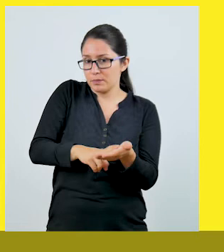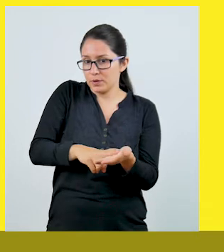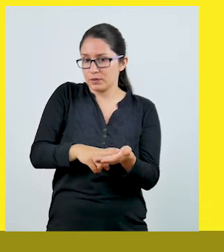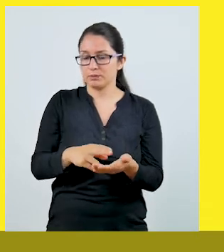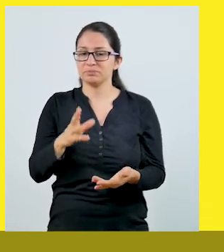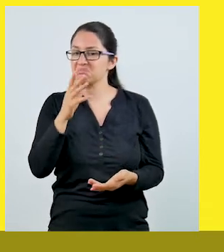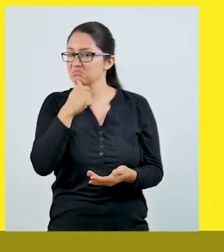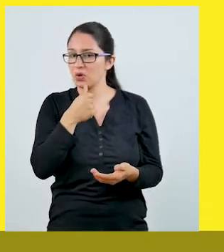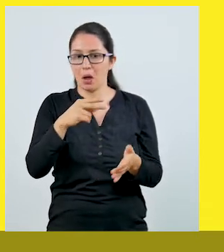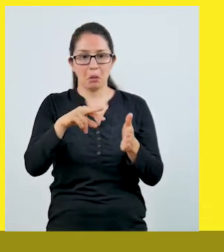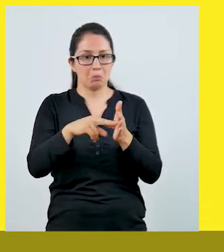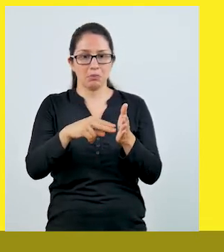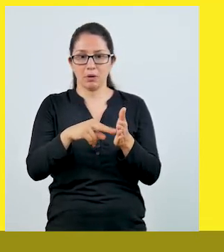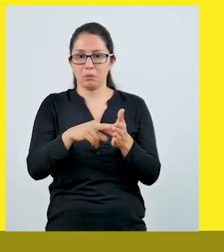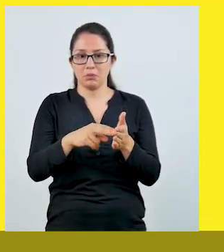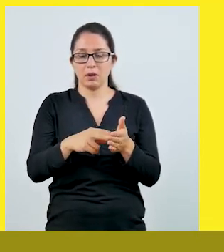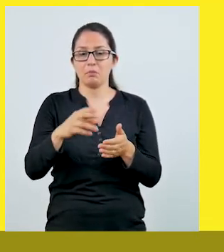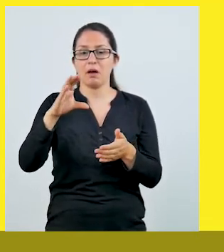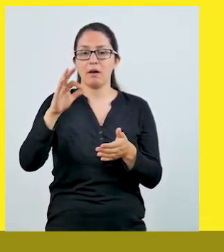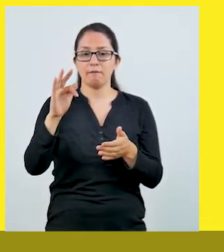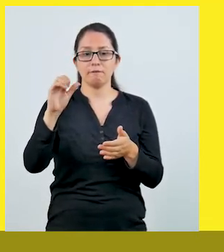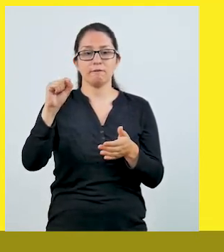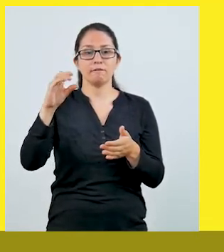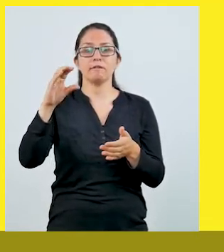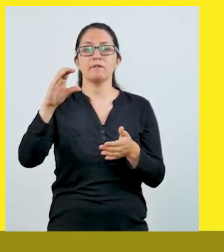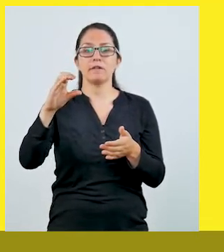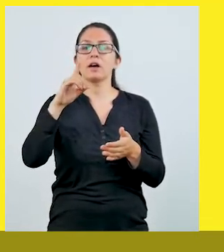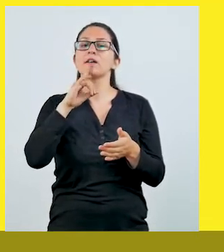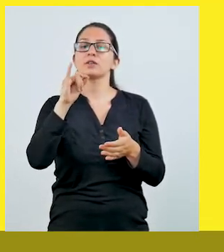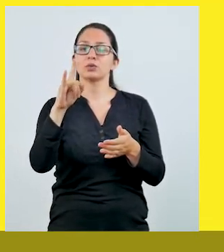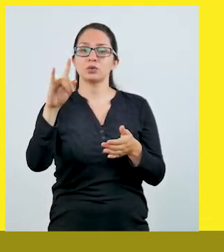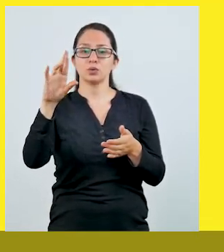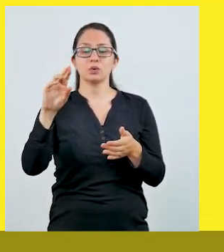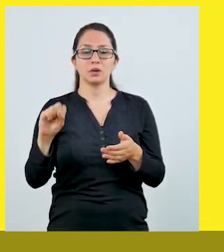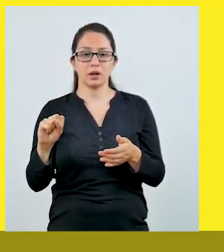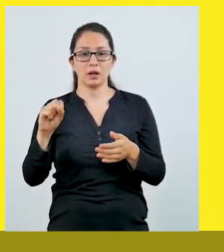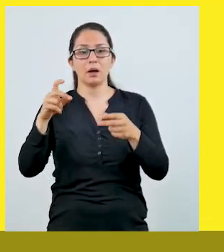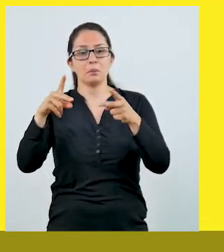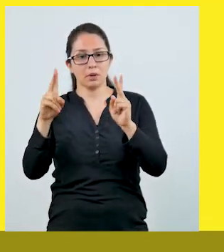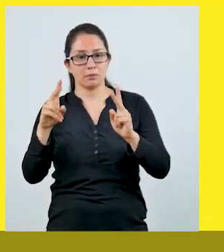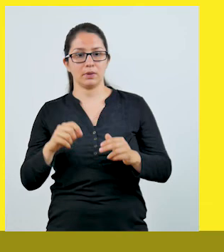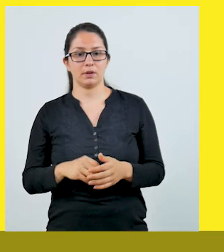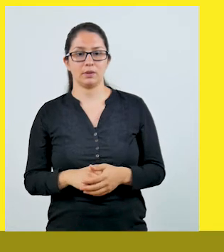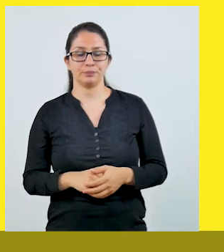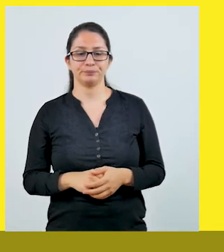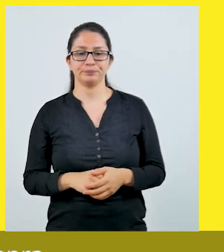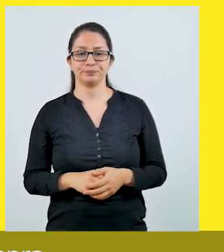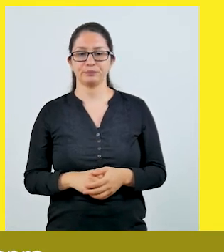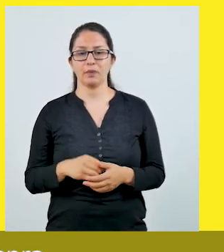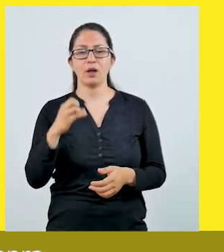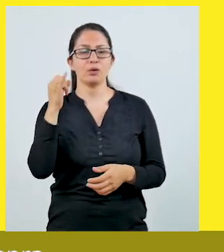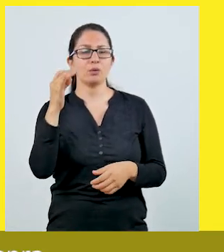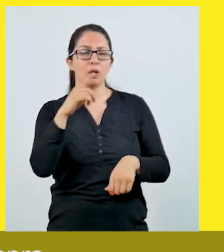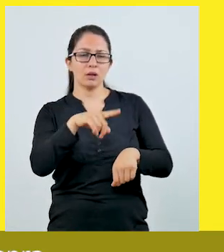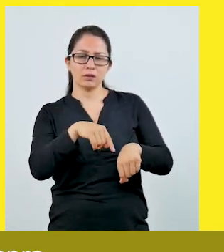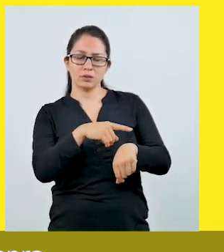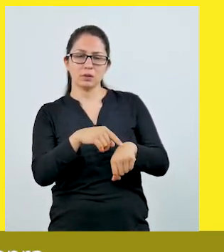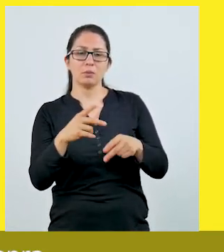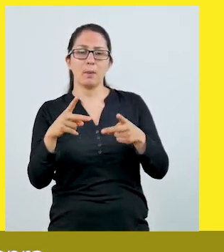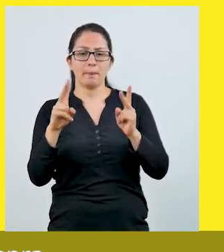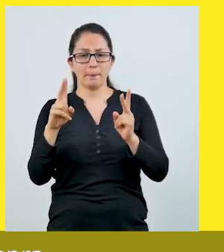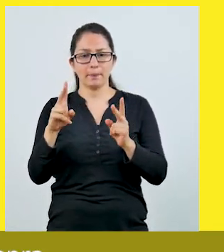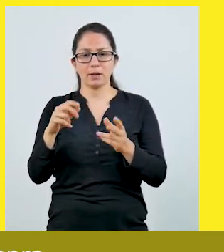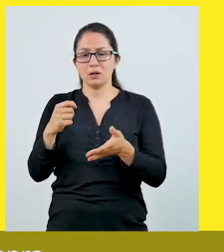esto, es que la situación mencionada sí se podría resolver efectuando una factura de compra. ¿Cuánto tiempo puede alguien